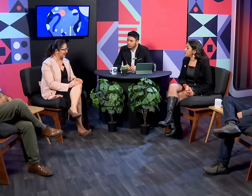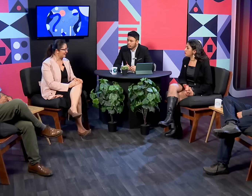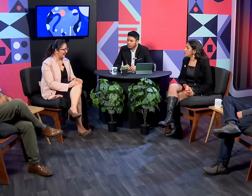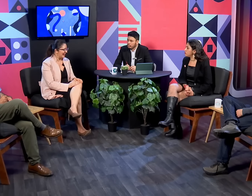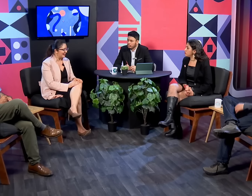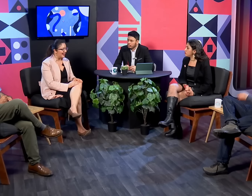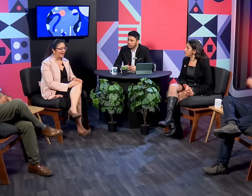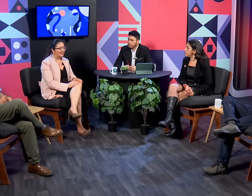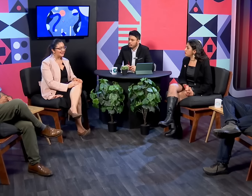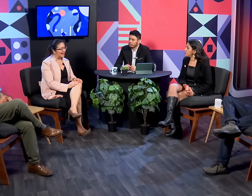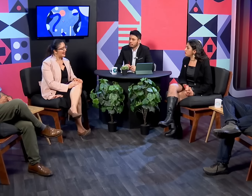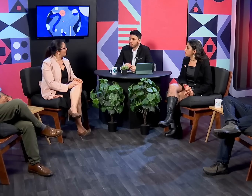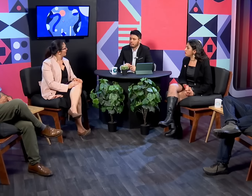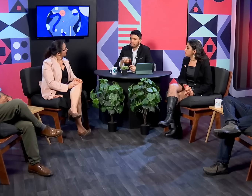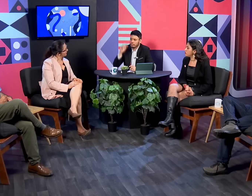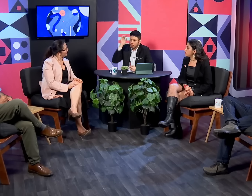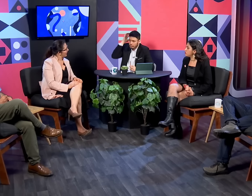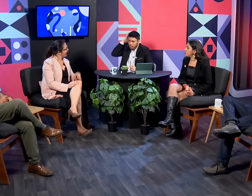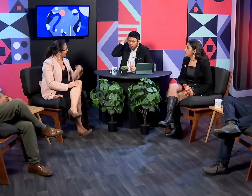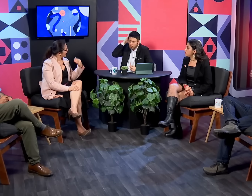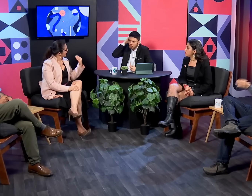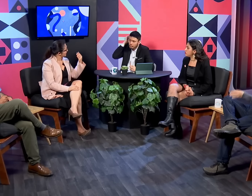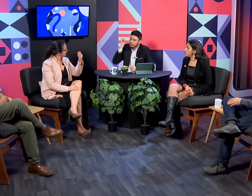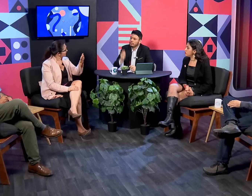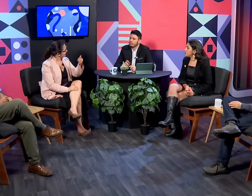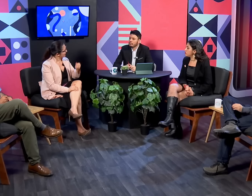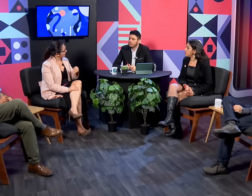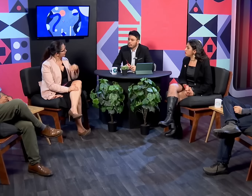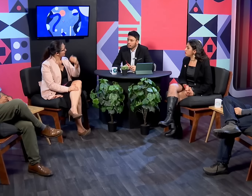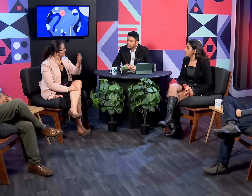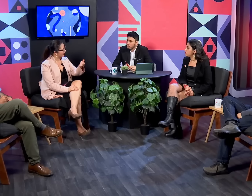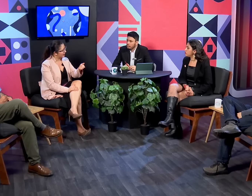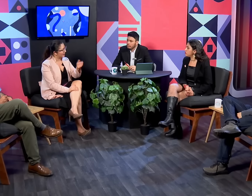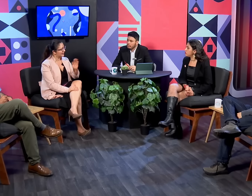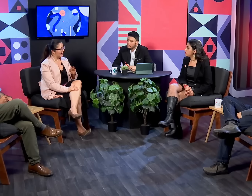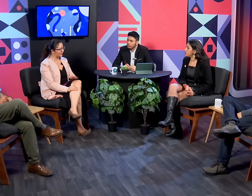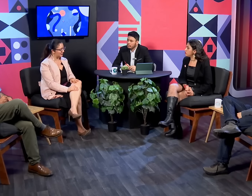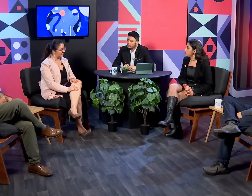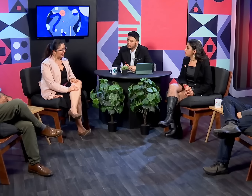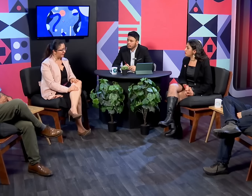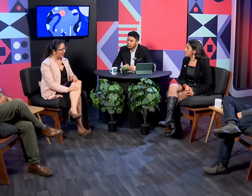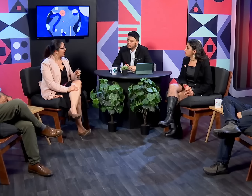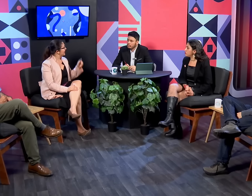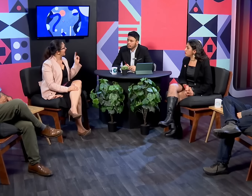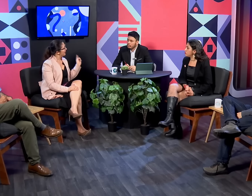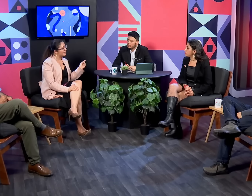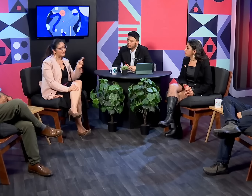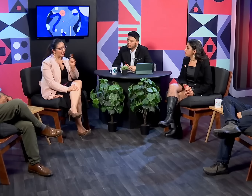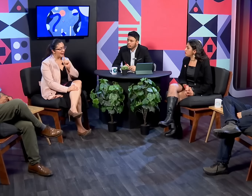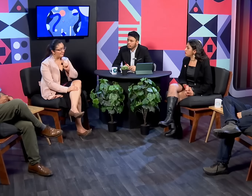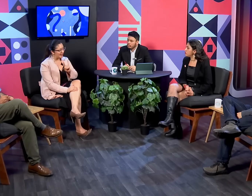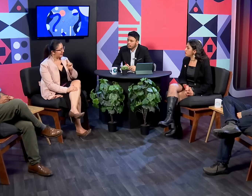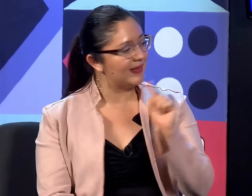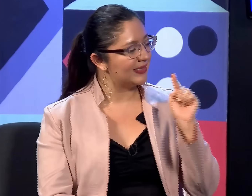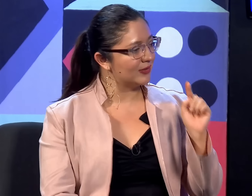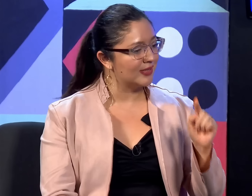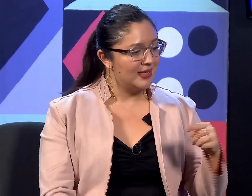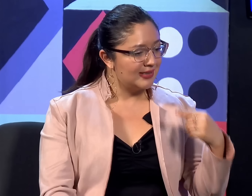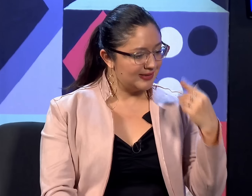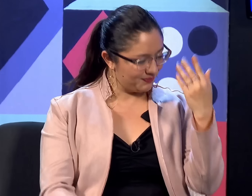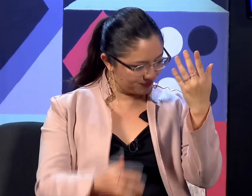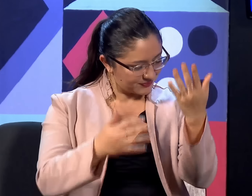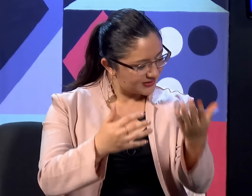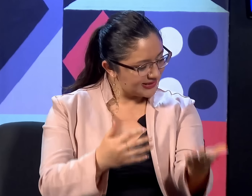nación independiente, se han impuesto a quiénes son los impartidores de la justicia. Y sabemos que gran parte de